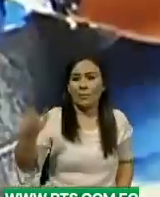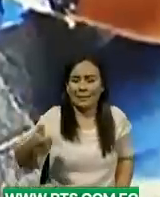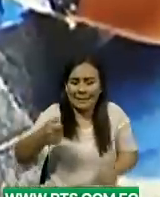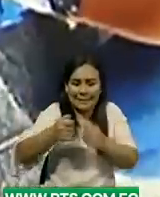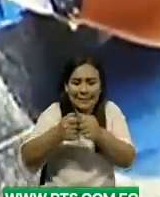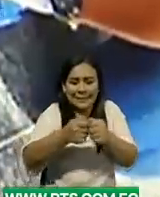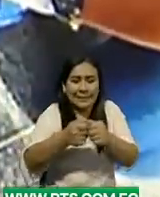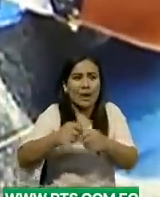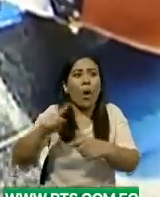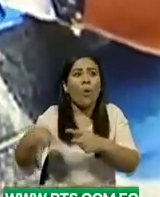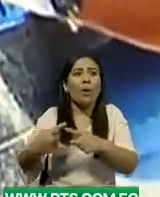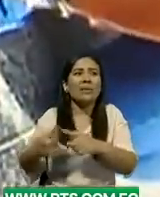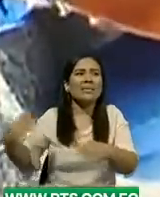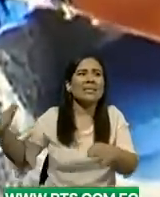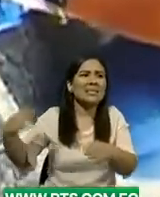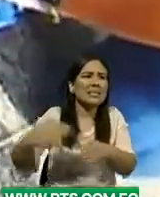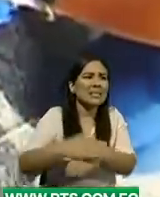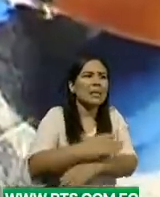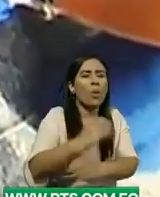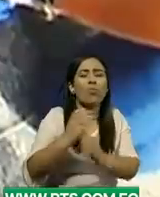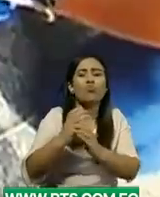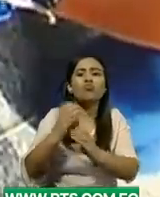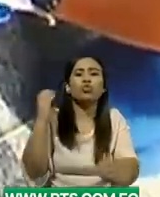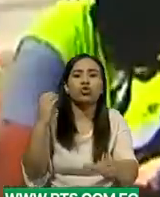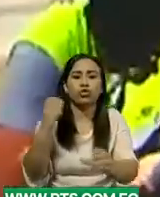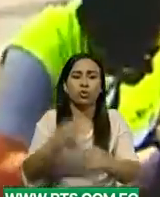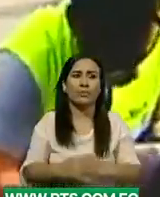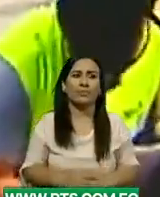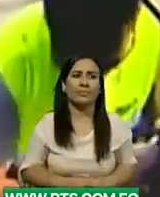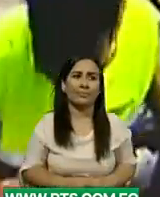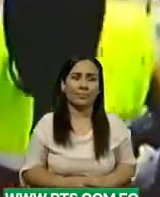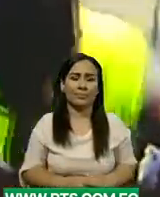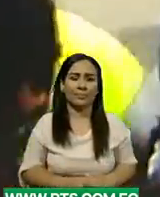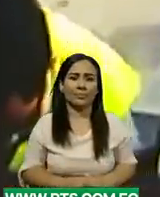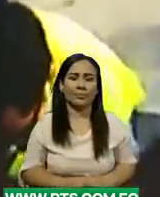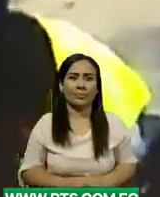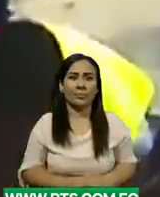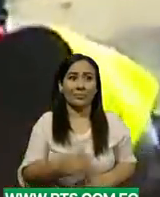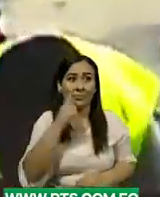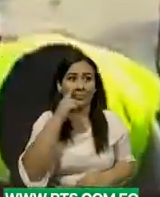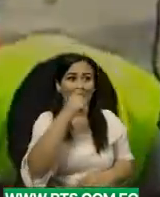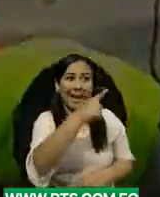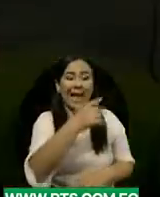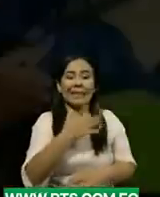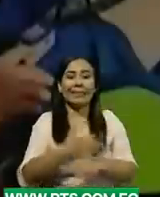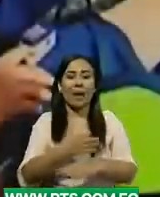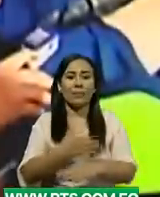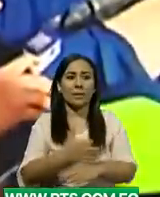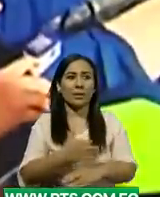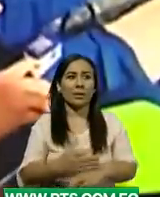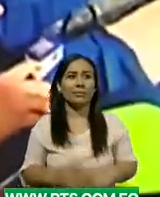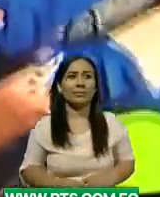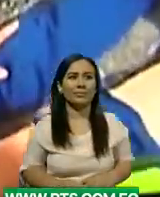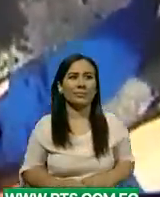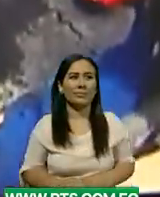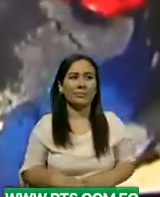sucedió después de ser impactada por un bus de transporte urbano en los andenes de la terminal.